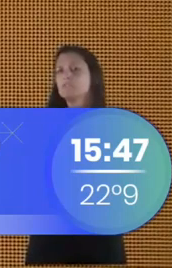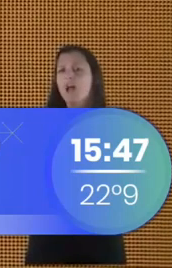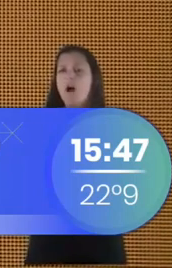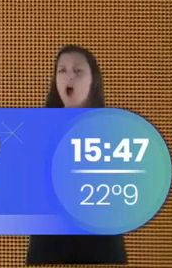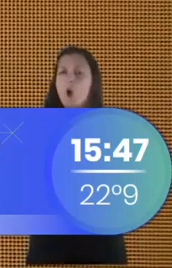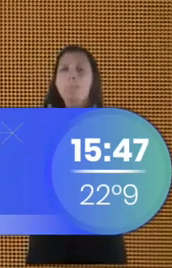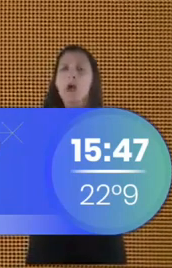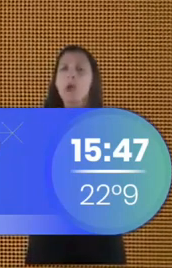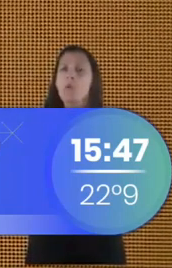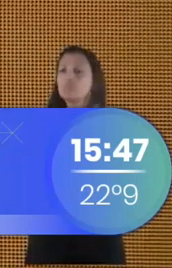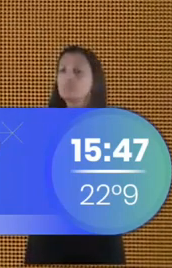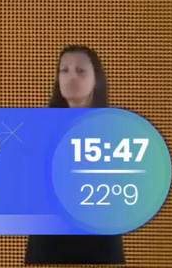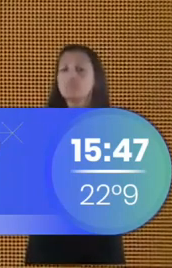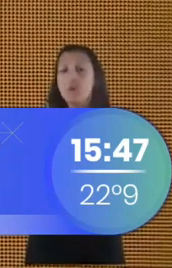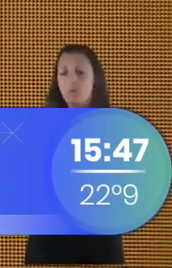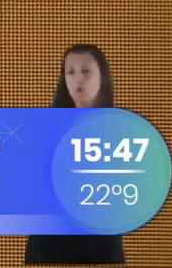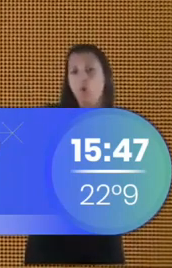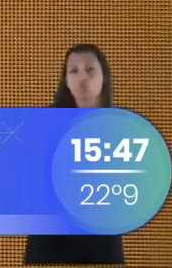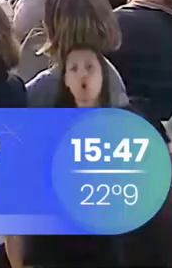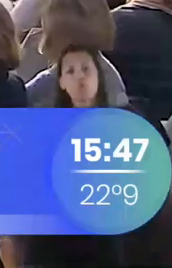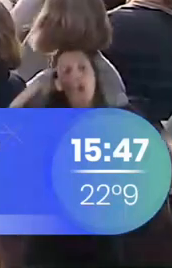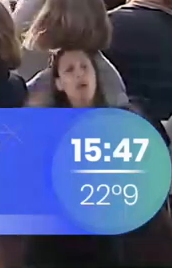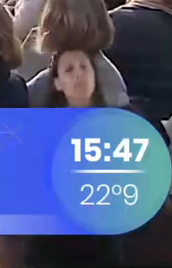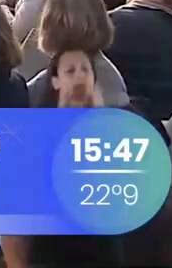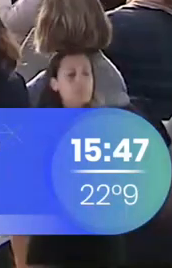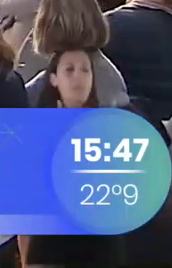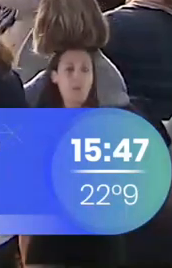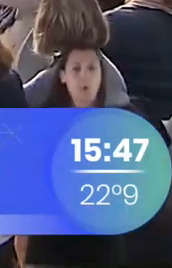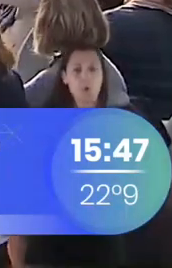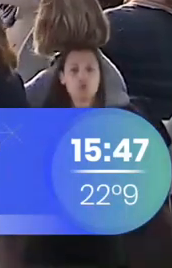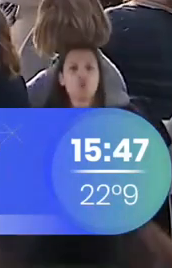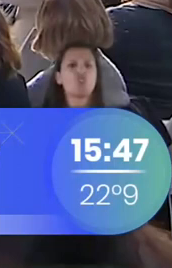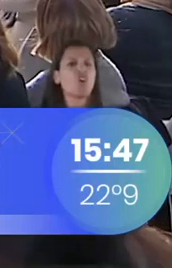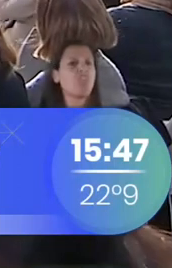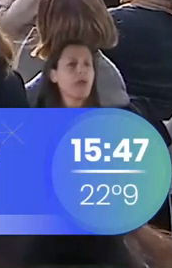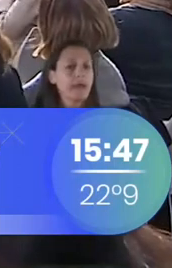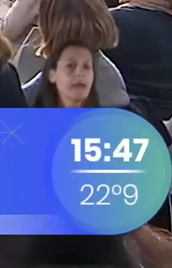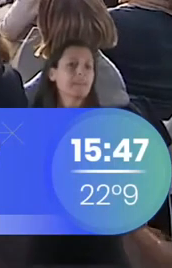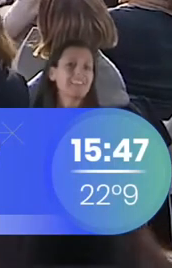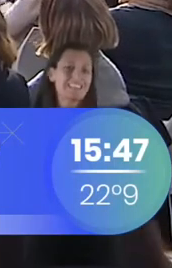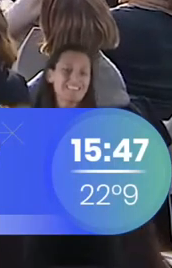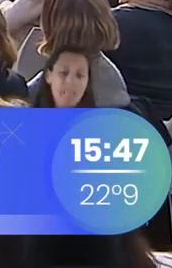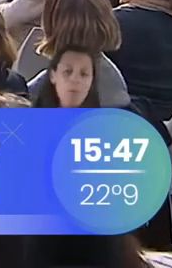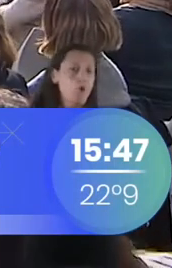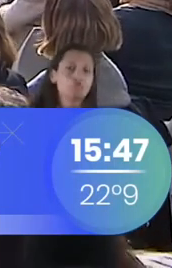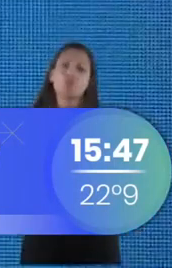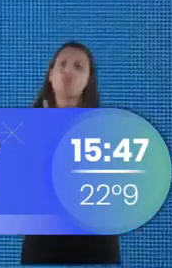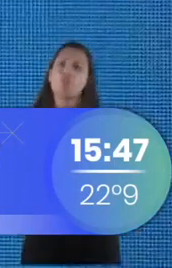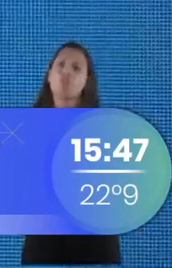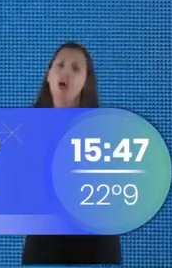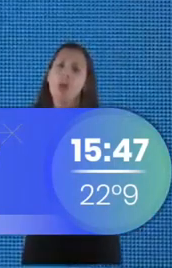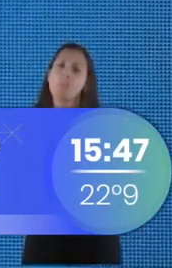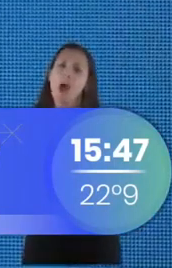todos nosotros y nosotras planteamos. La necesidad de seguir ampliando derechos.